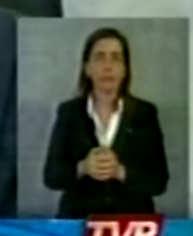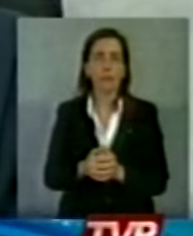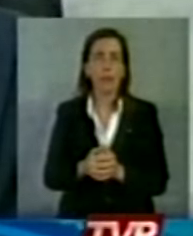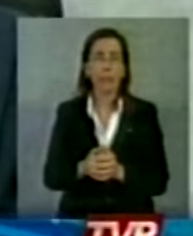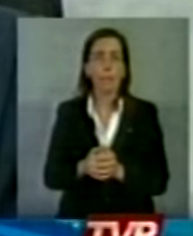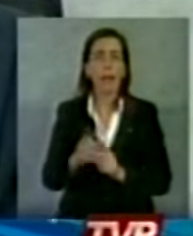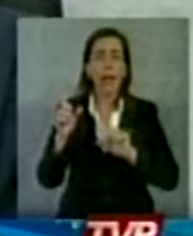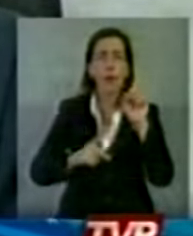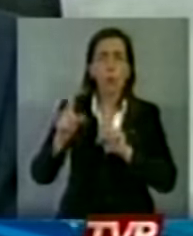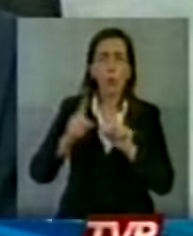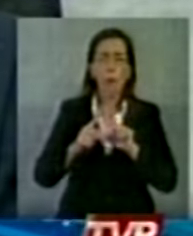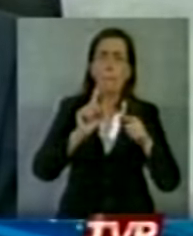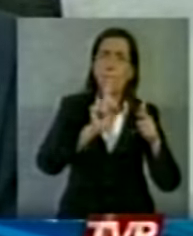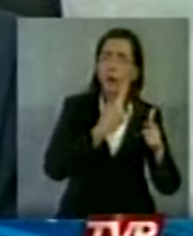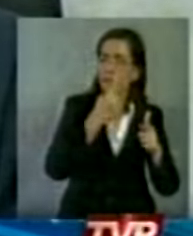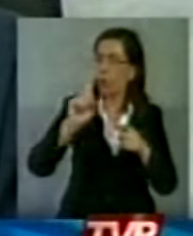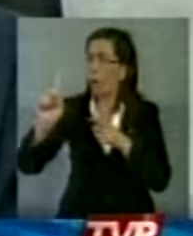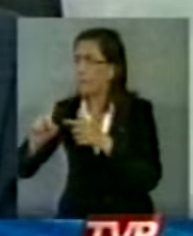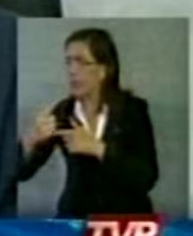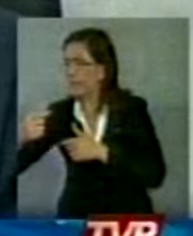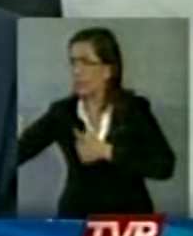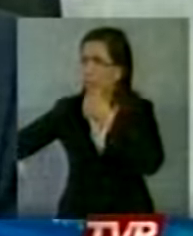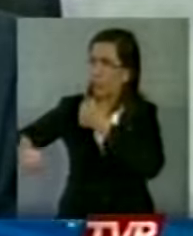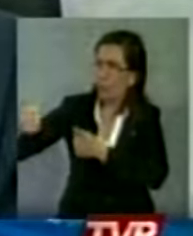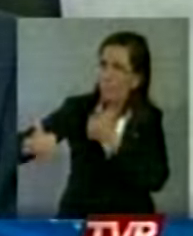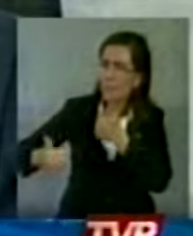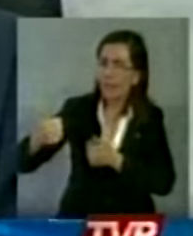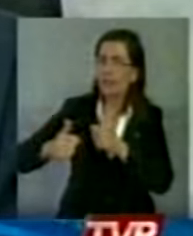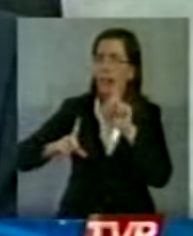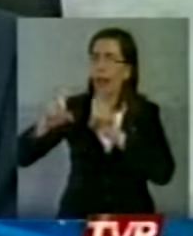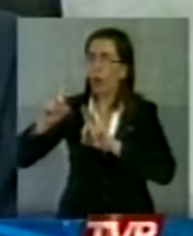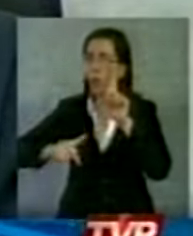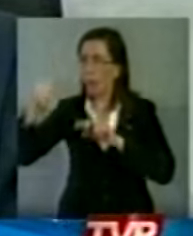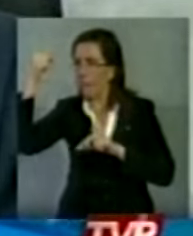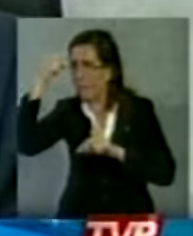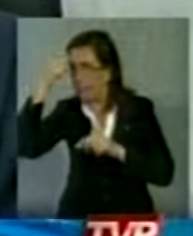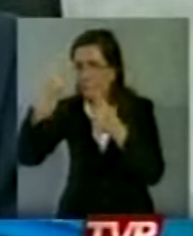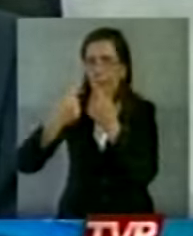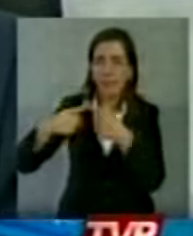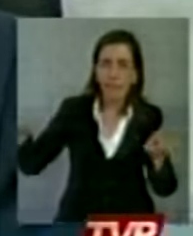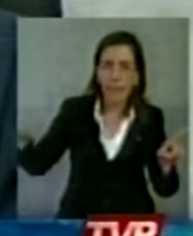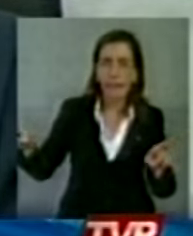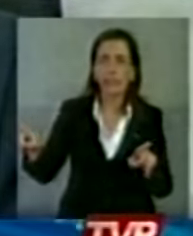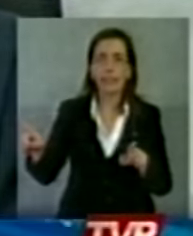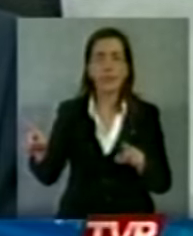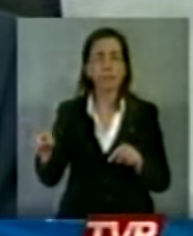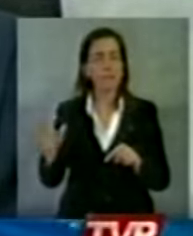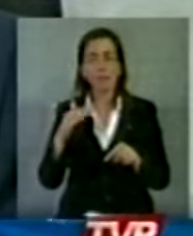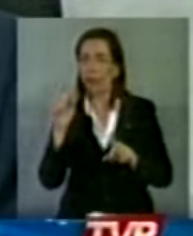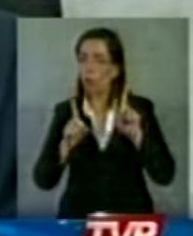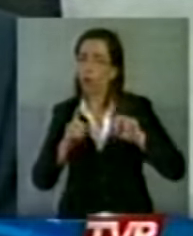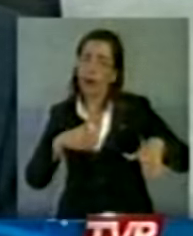Aunque nuestros signos políticos, pensamientos o ideología nos sugieran